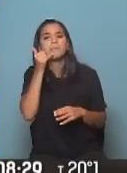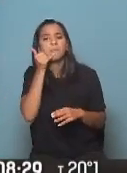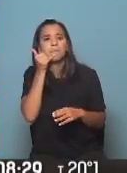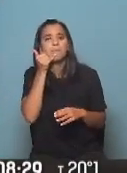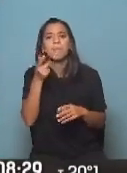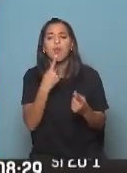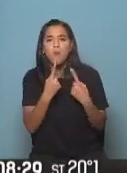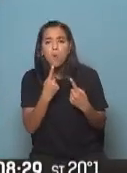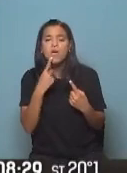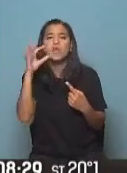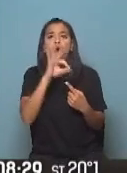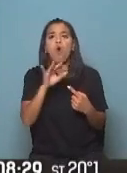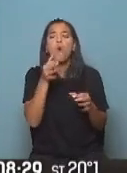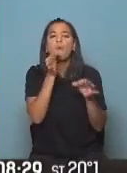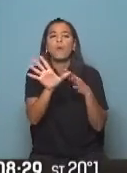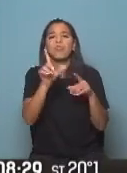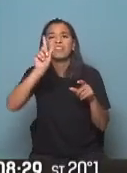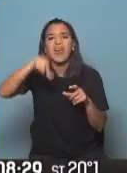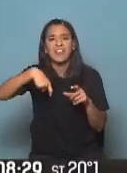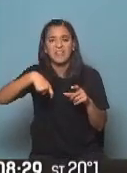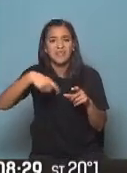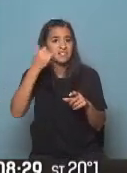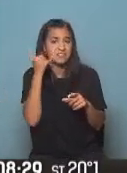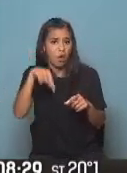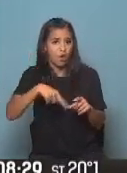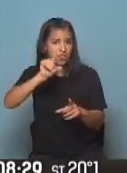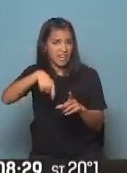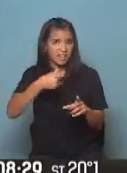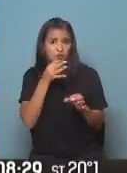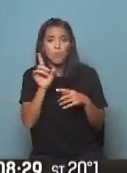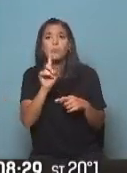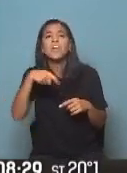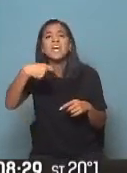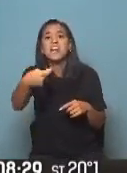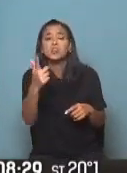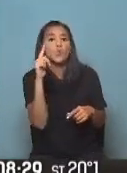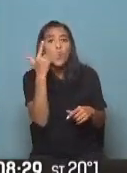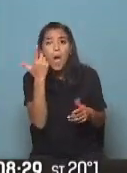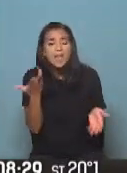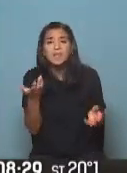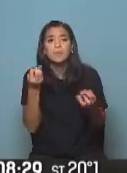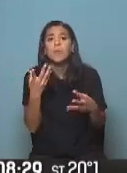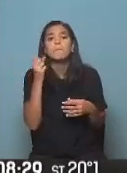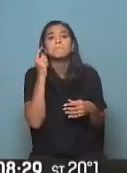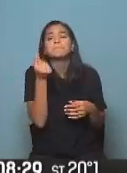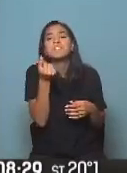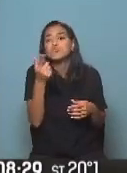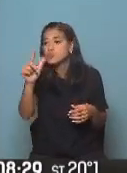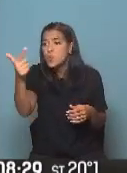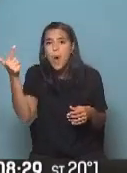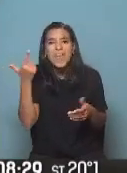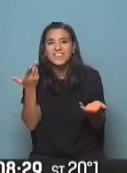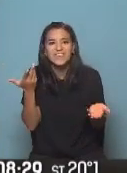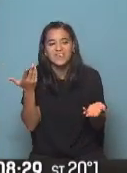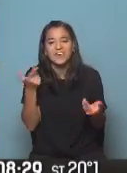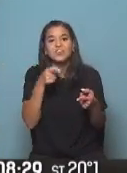¿Para una encuesta o para venderme una tarjeta? Ya hoy no te venden tarjetas, porque no hay crédito. ¿Por qué no hay crédito? Porque no hay pesos en la calle. Eso Sí, que